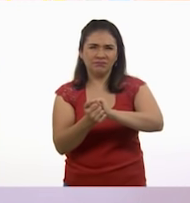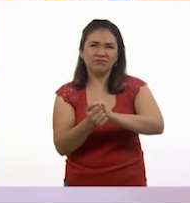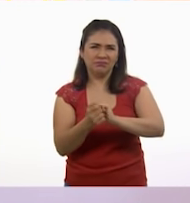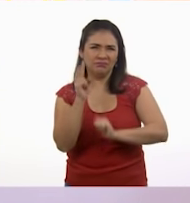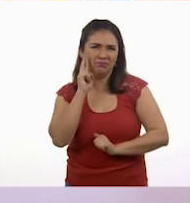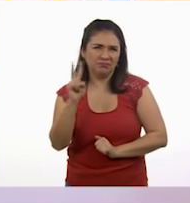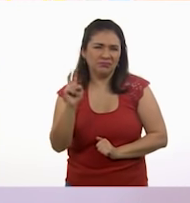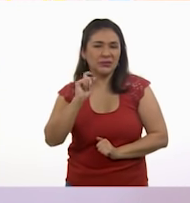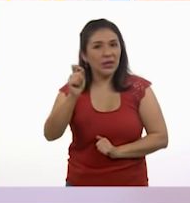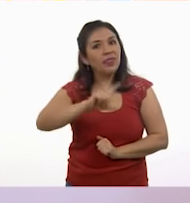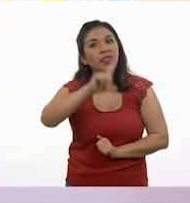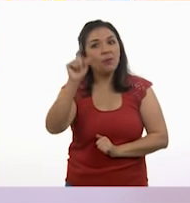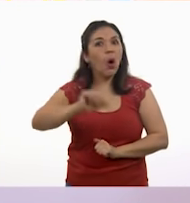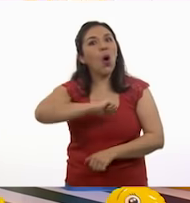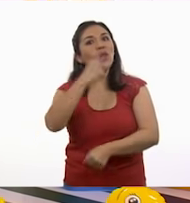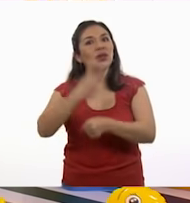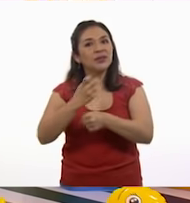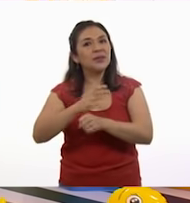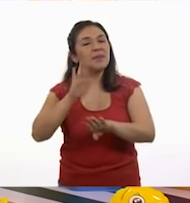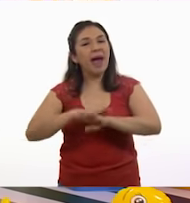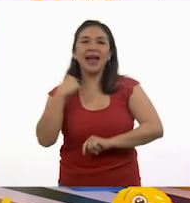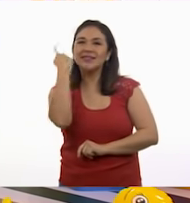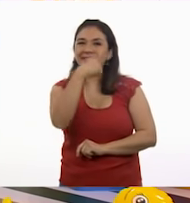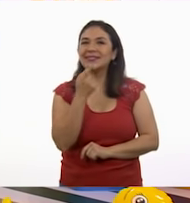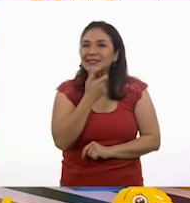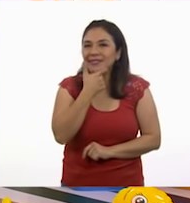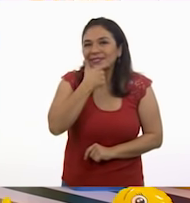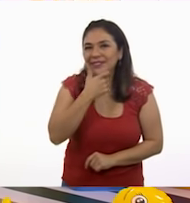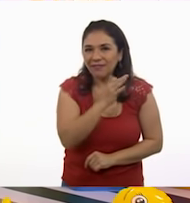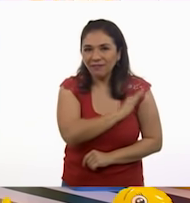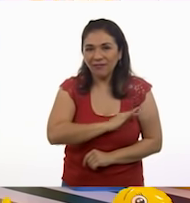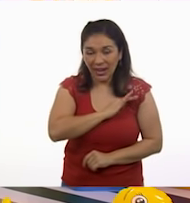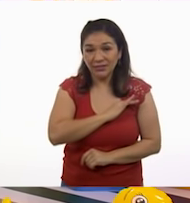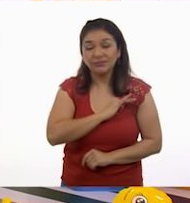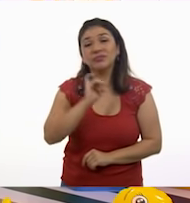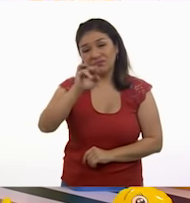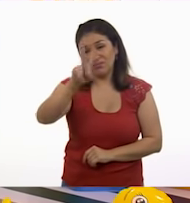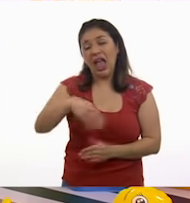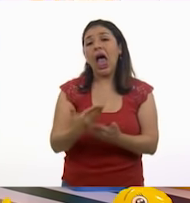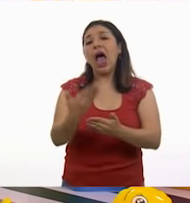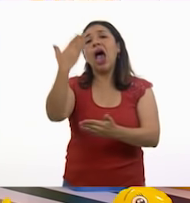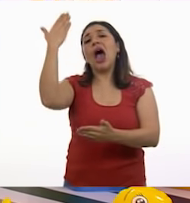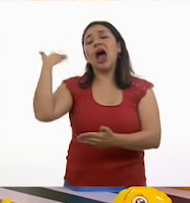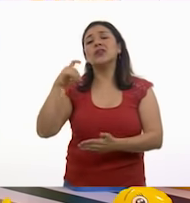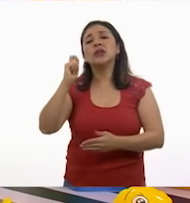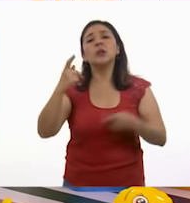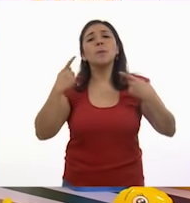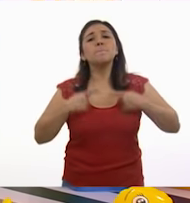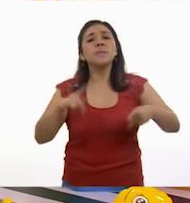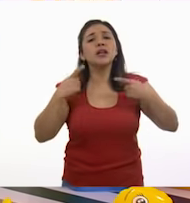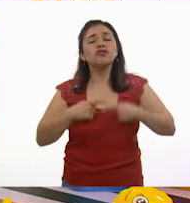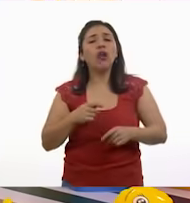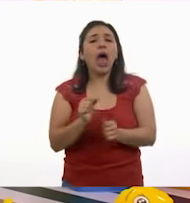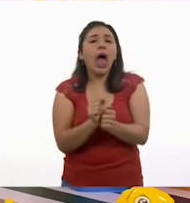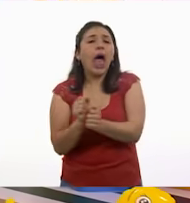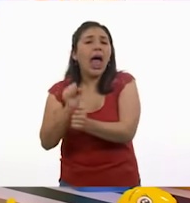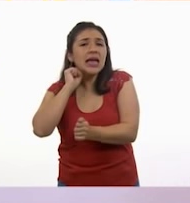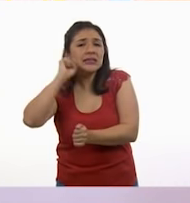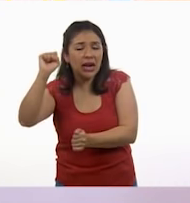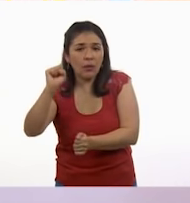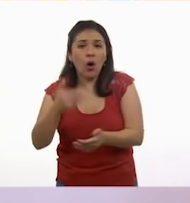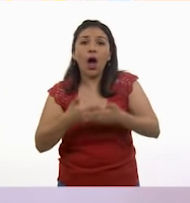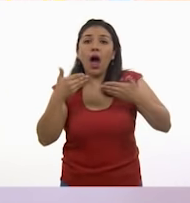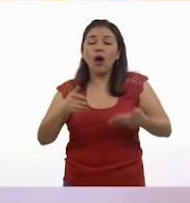retardo donde ella ya esté sonriendo claro que sí y bueno antes eran esclavos actualmente ya son afro mexicanos